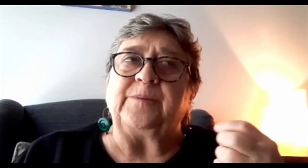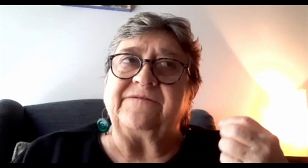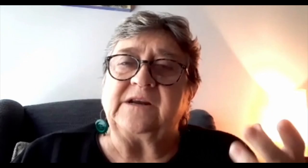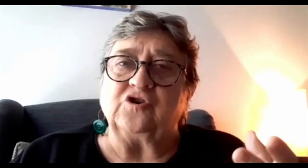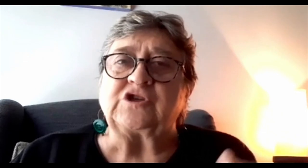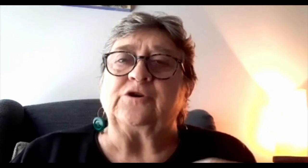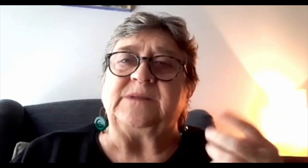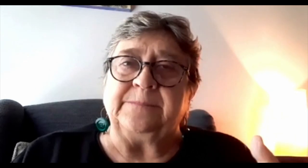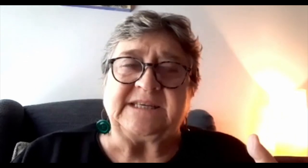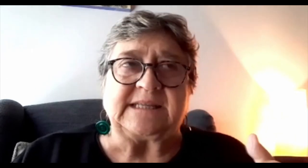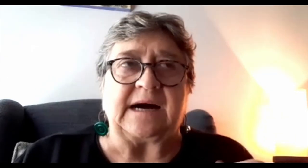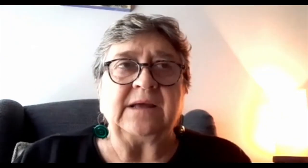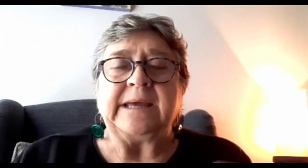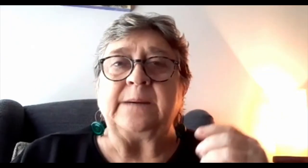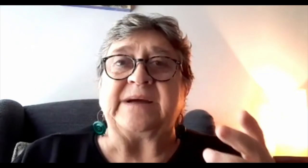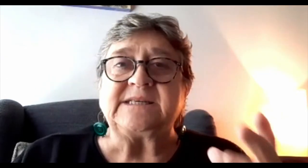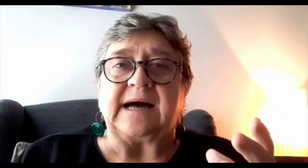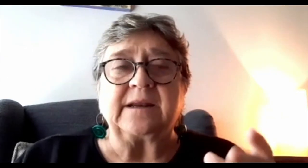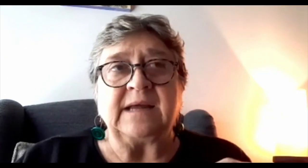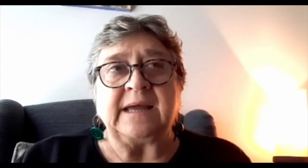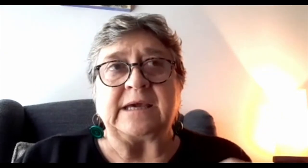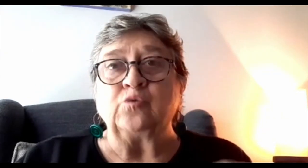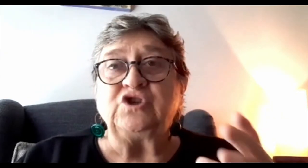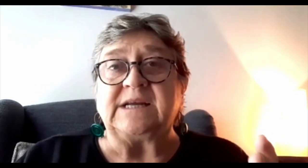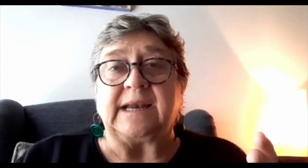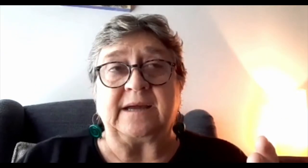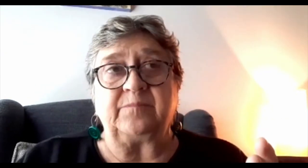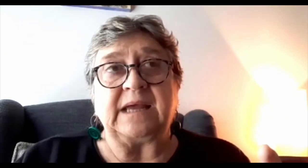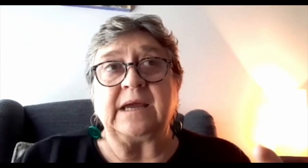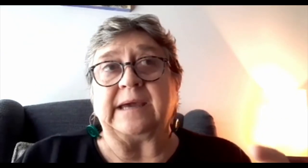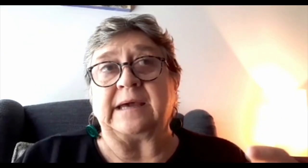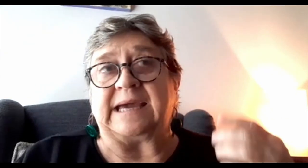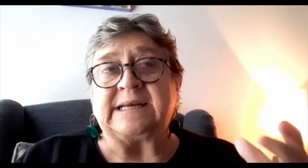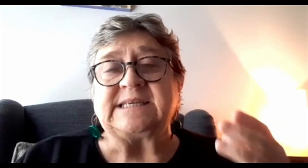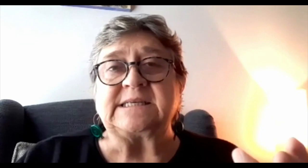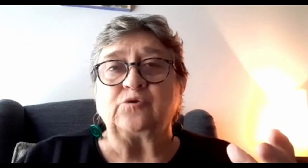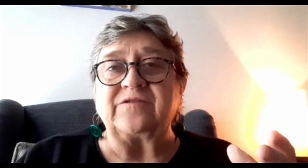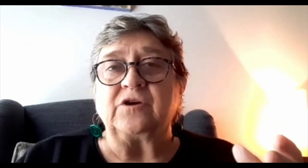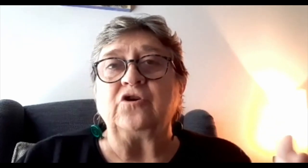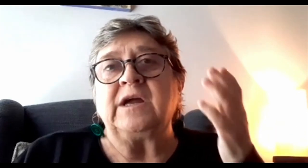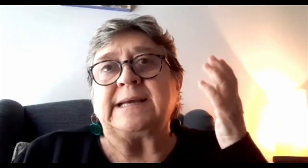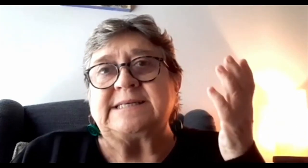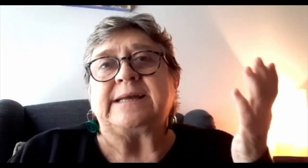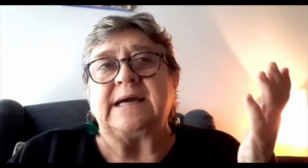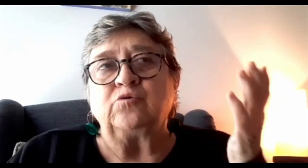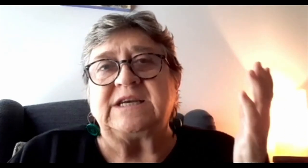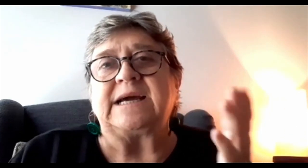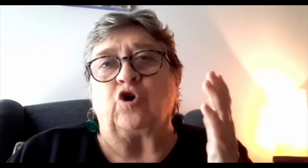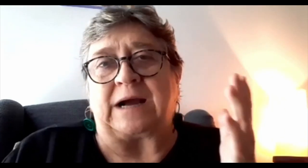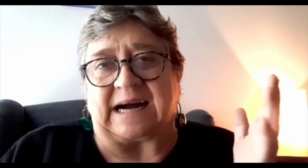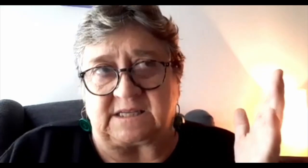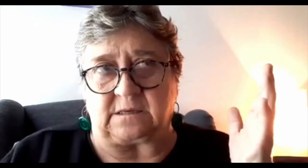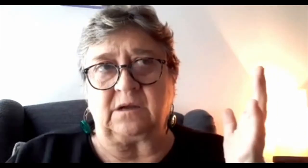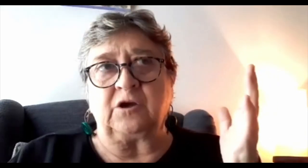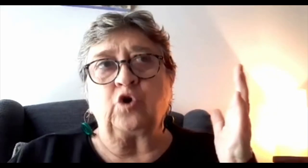yo prefiero ser optimista y pensar en esa situación, que sería un Chile